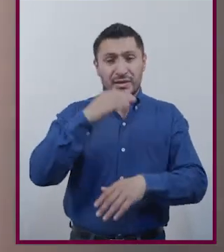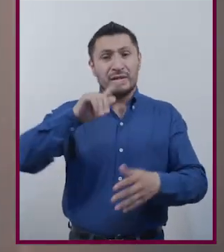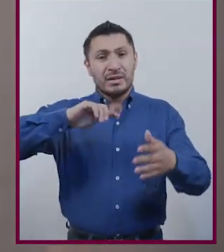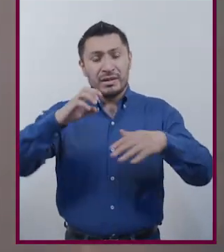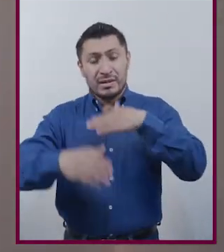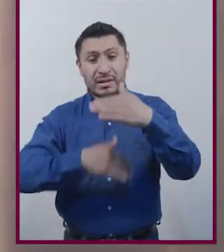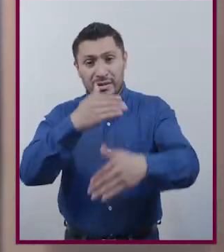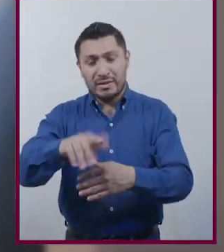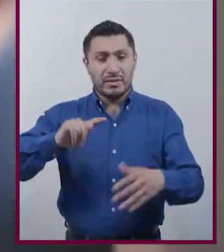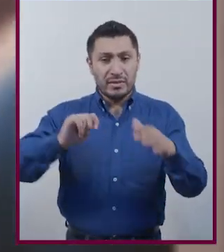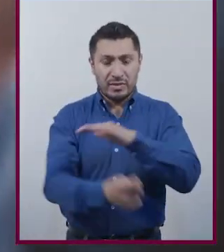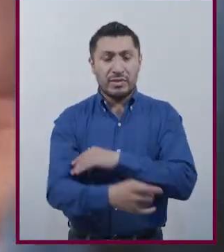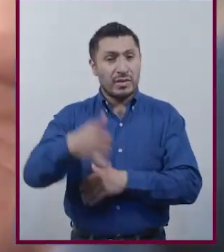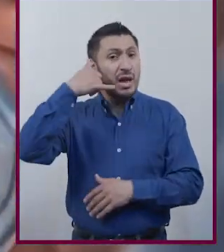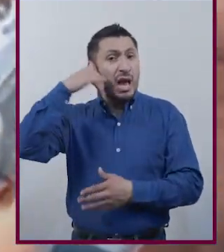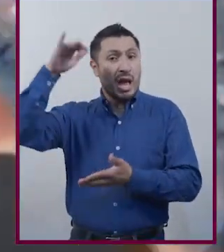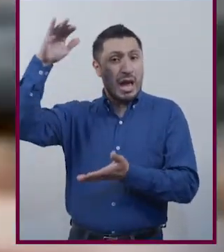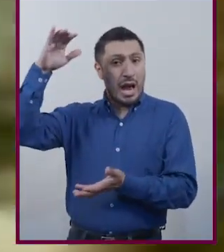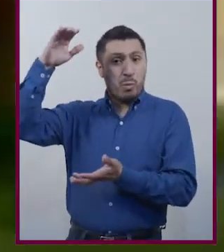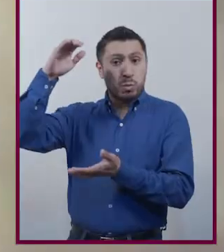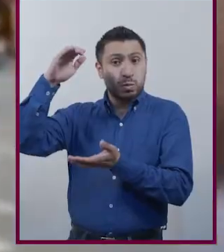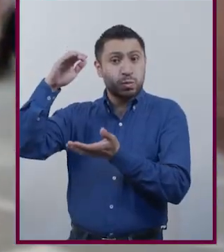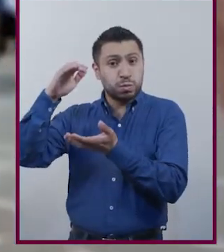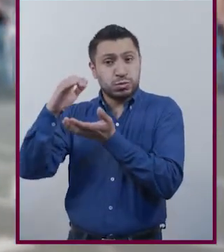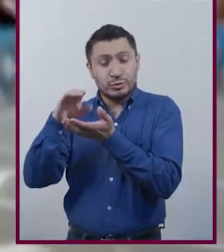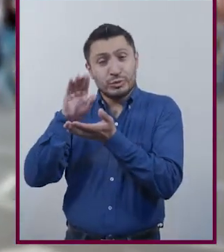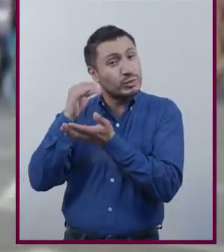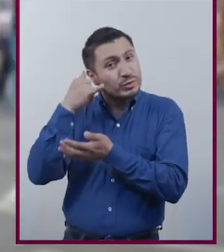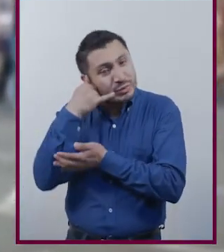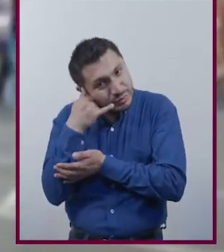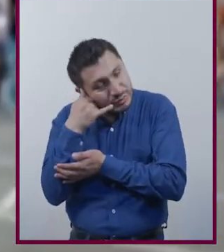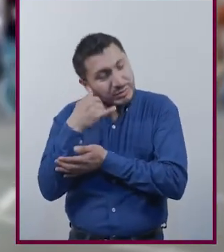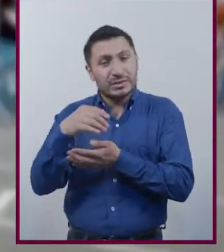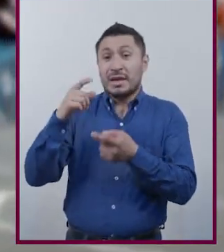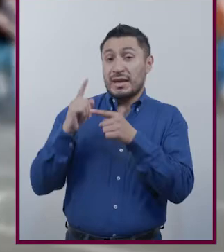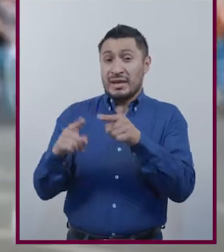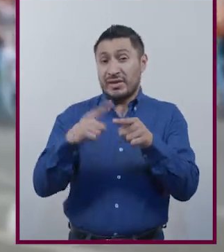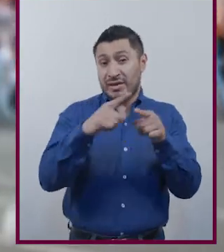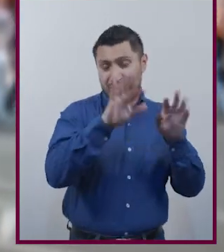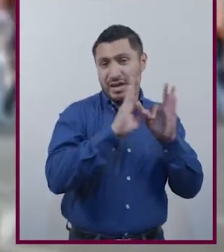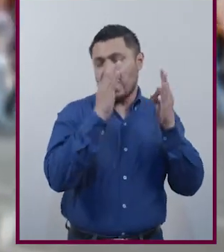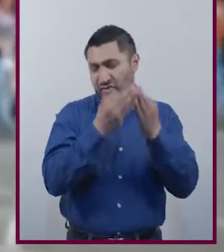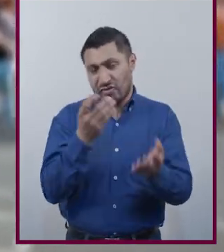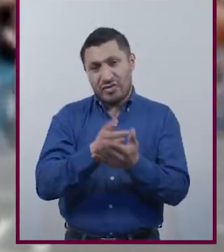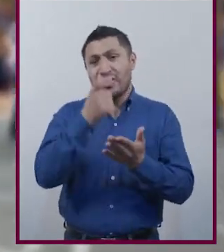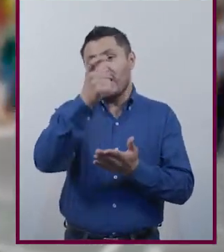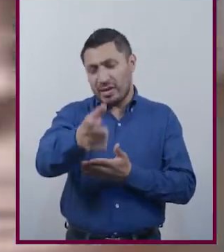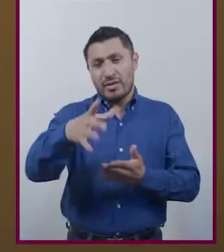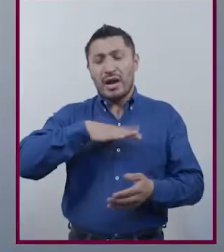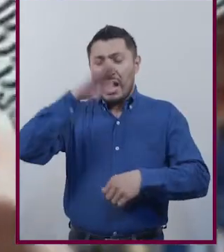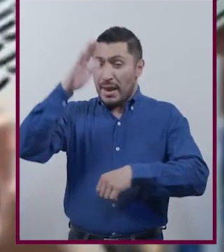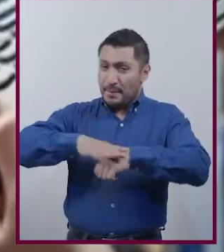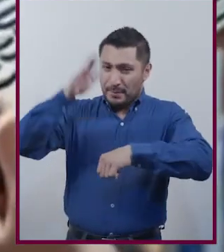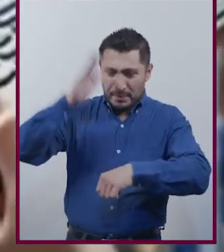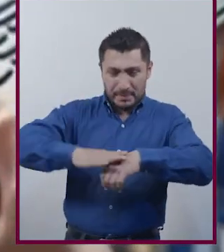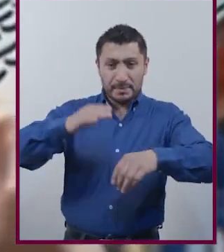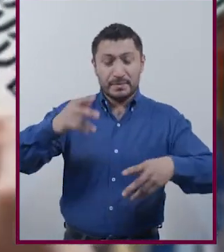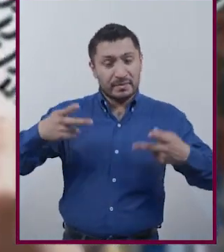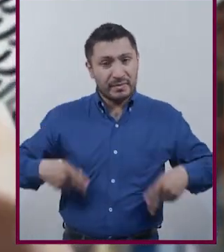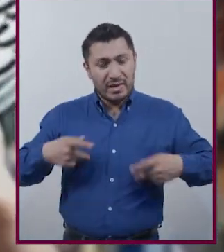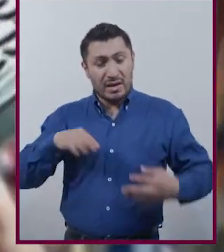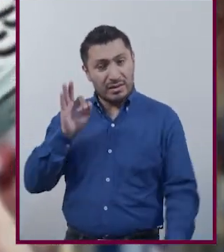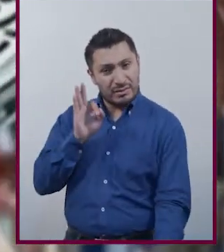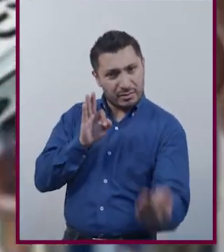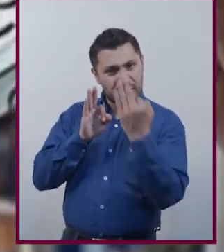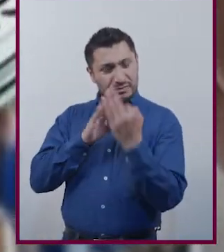tecnología, el tamaño de los teléfonos celulares se fue reduciendo. Y con las distintas alternativas de prepago, se acercó cada vez más al